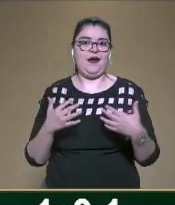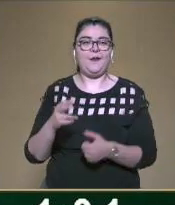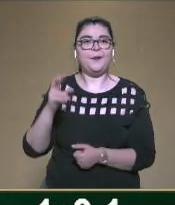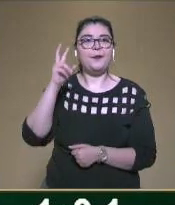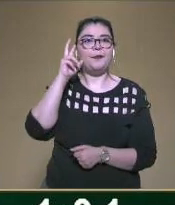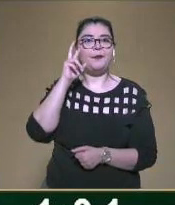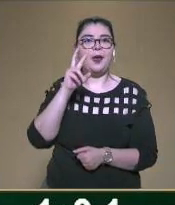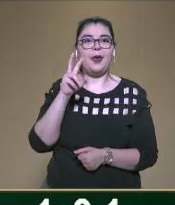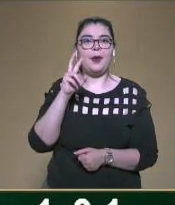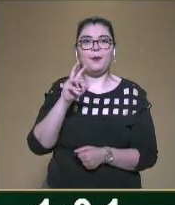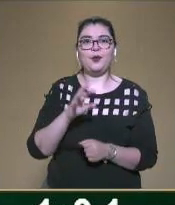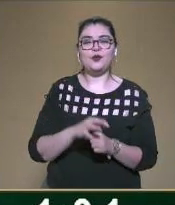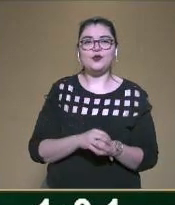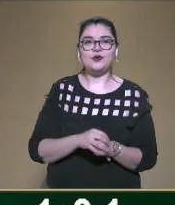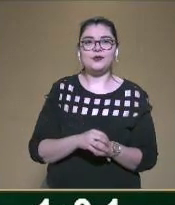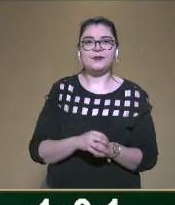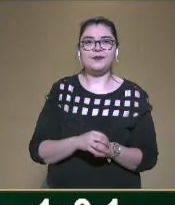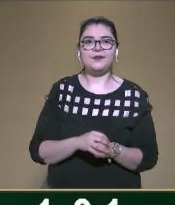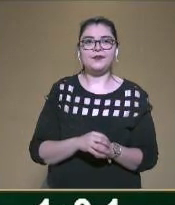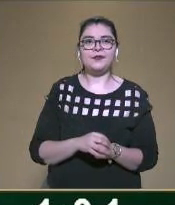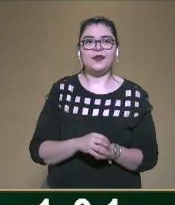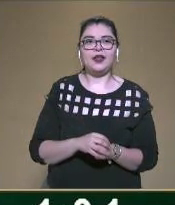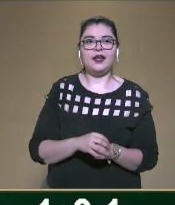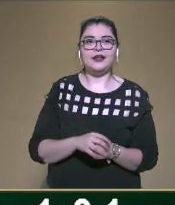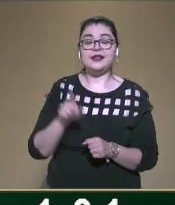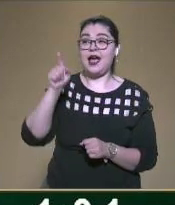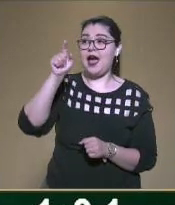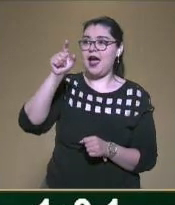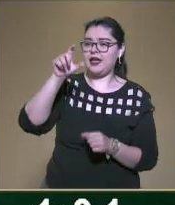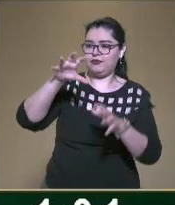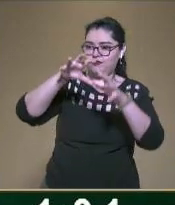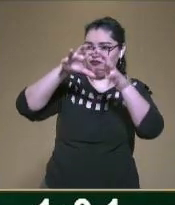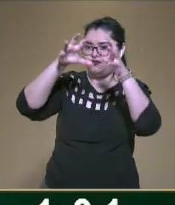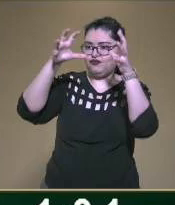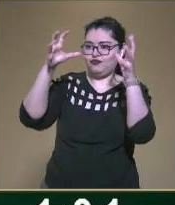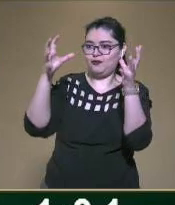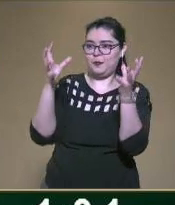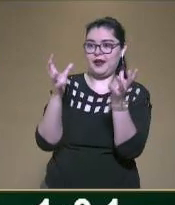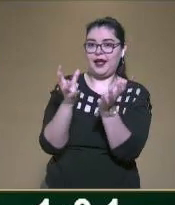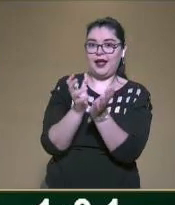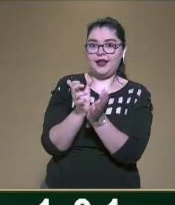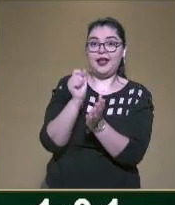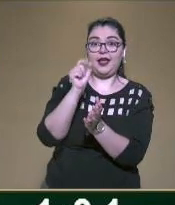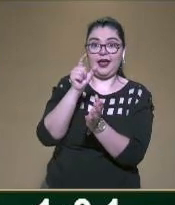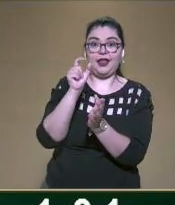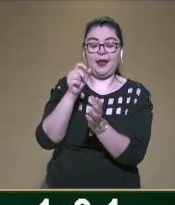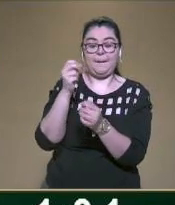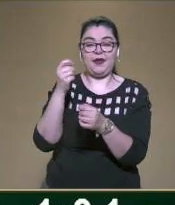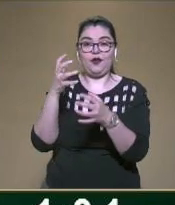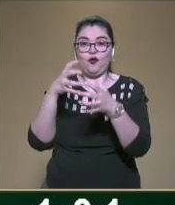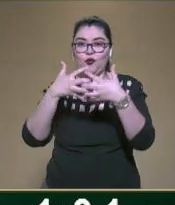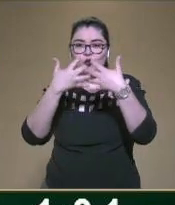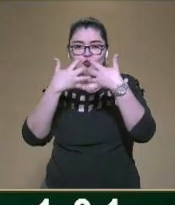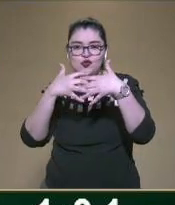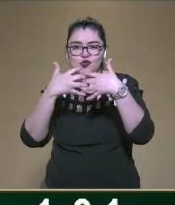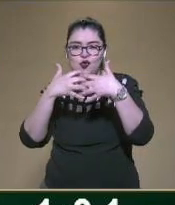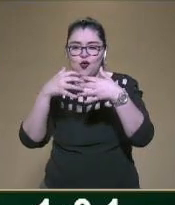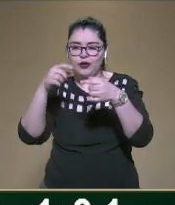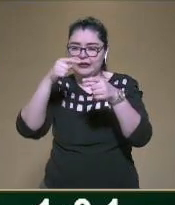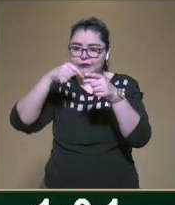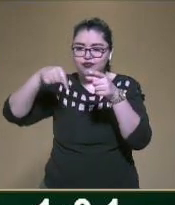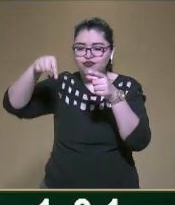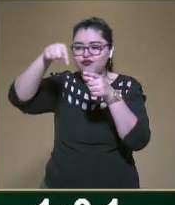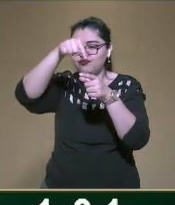encuentra nuestro planeta que es parte del sistema solar. Ah, ¿ya lo conoces eso,